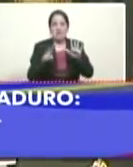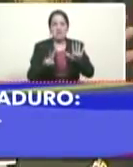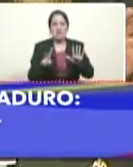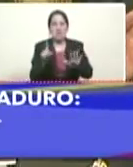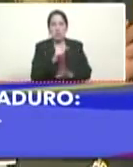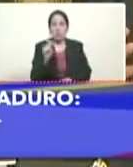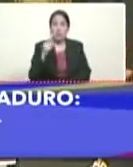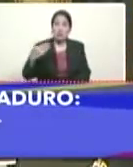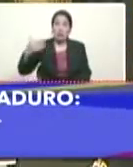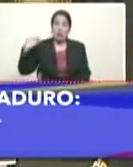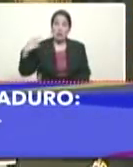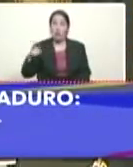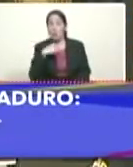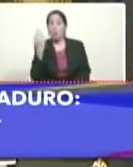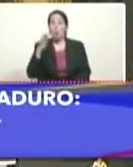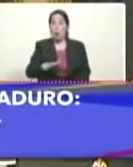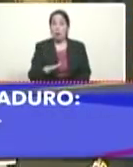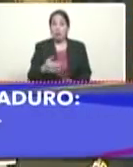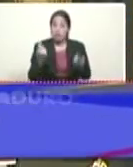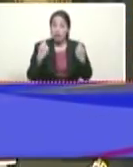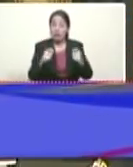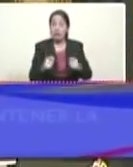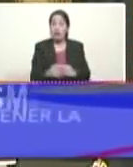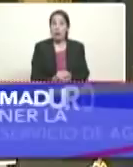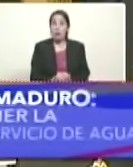estaríamos en el cielo ahorita combatiendo